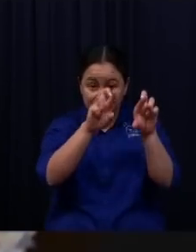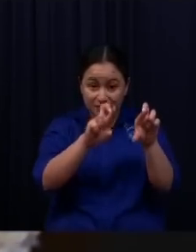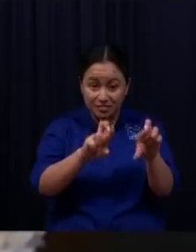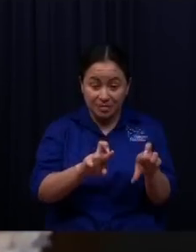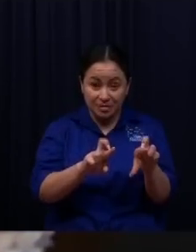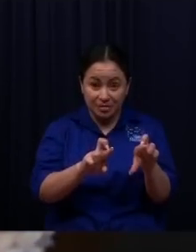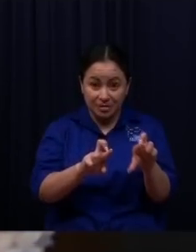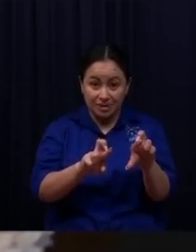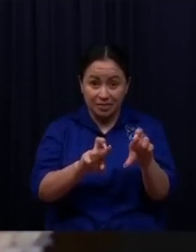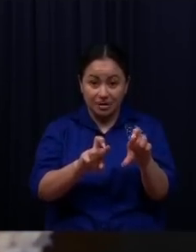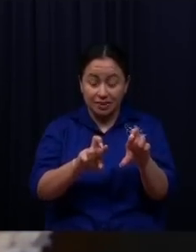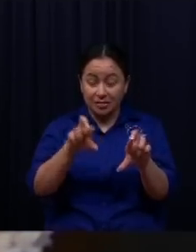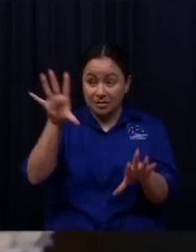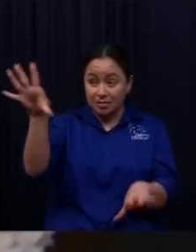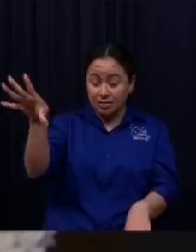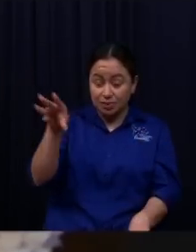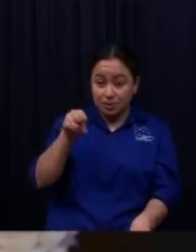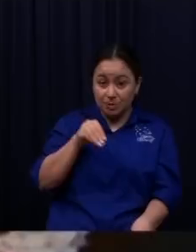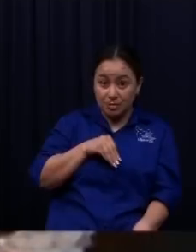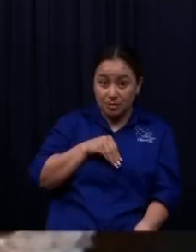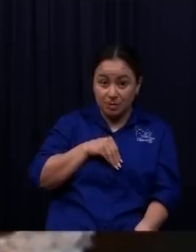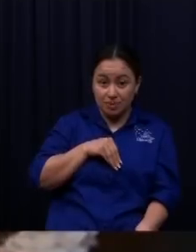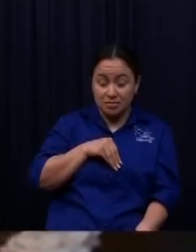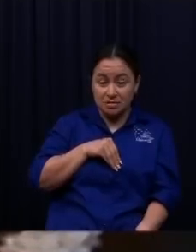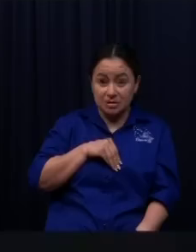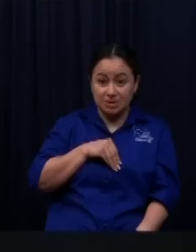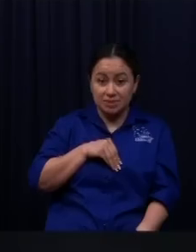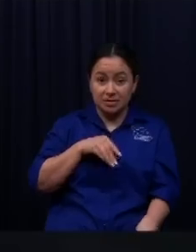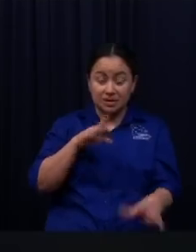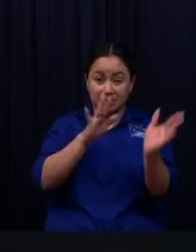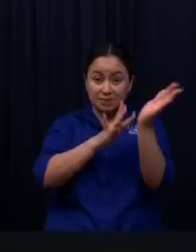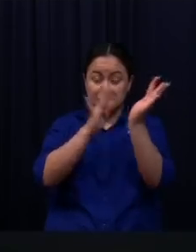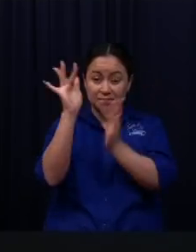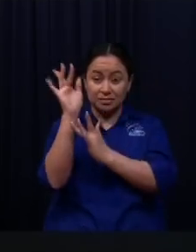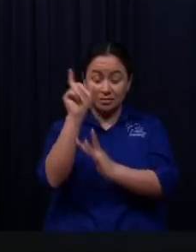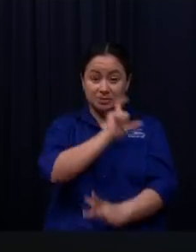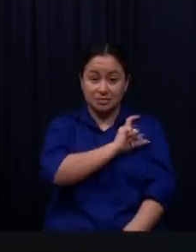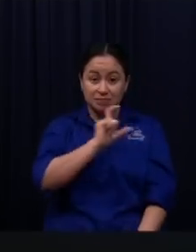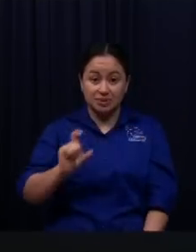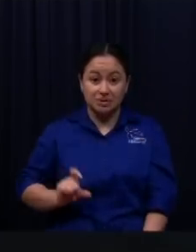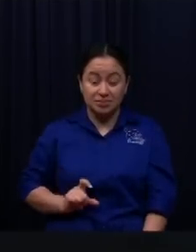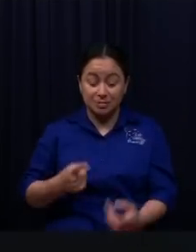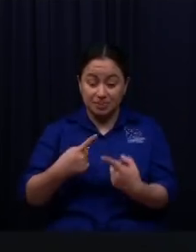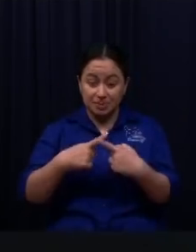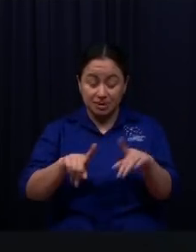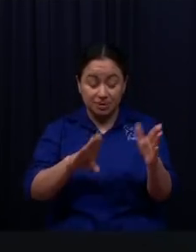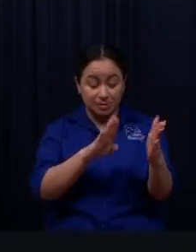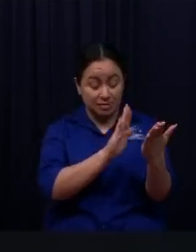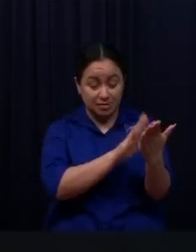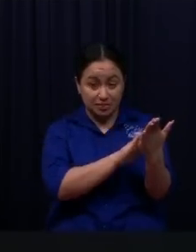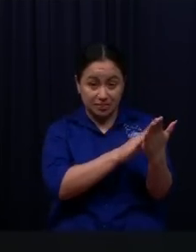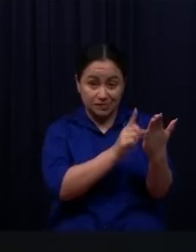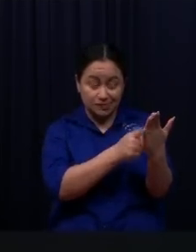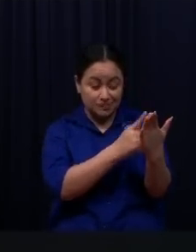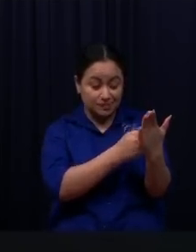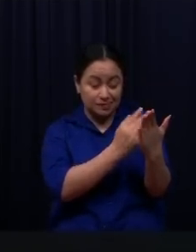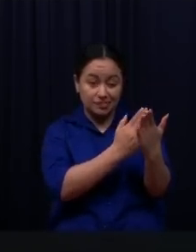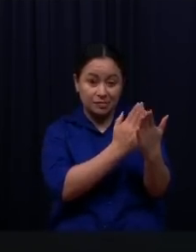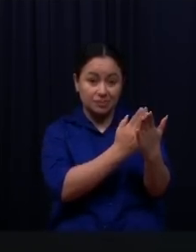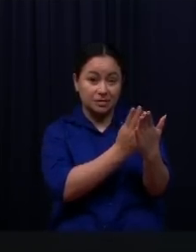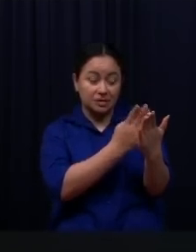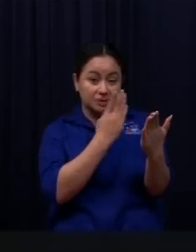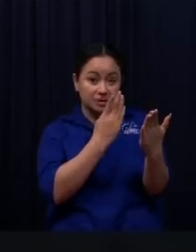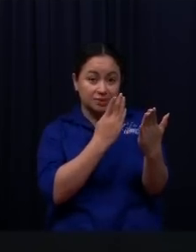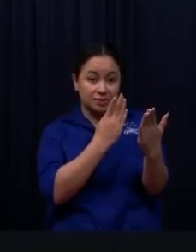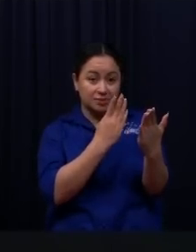Señor Jesucristo, pero necesitaban ser liberados. Pero ahí nos habla él a nosotros de un montón de cosas bien hermosas,